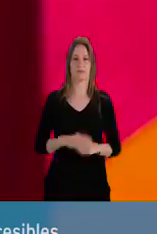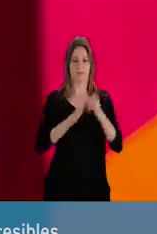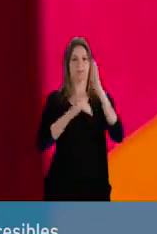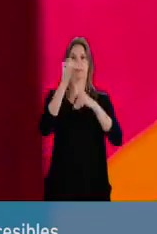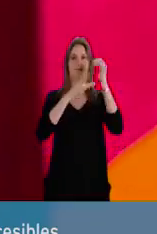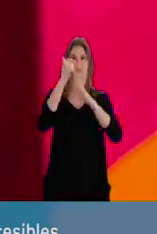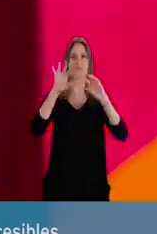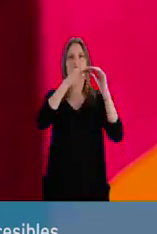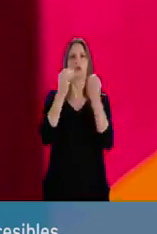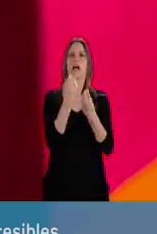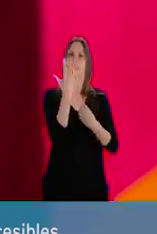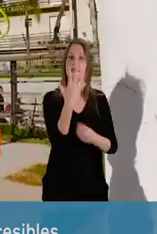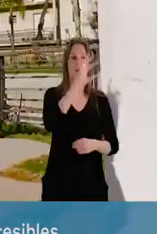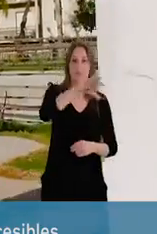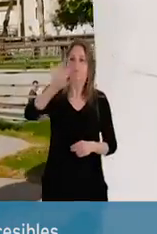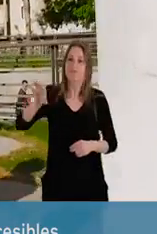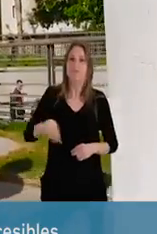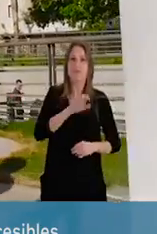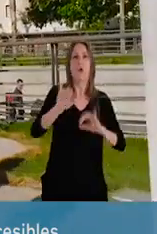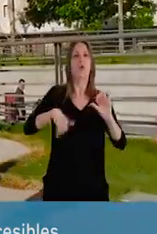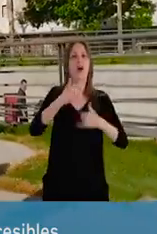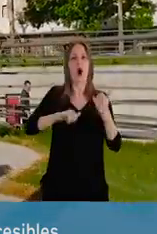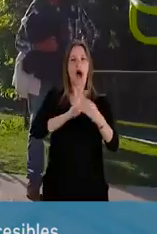construcción de 5 espacios públicos con juegos accesibles,